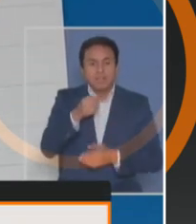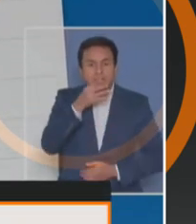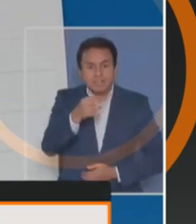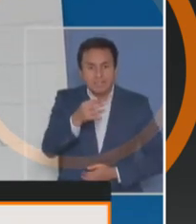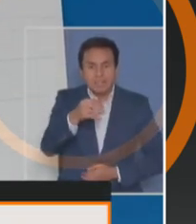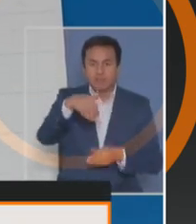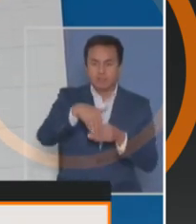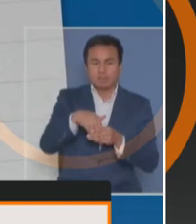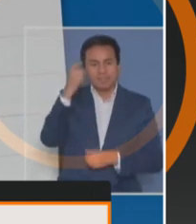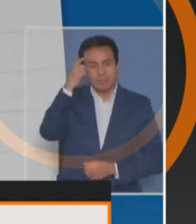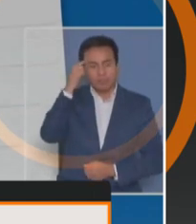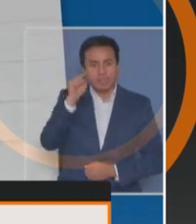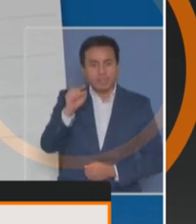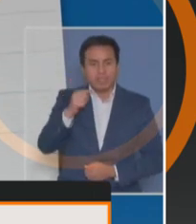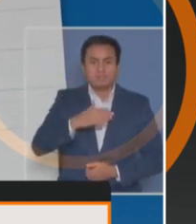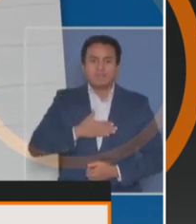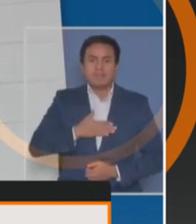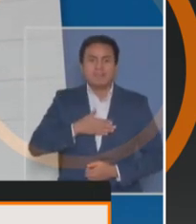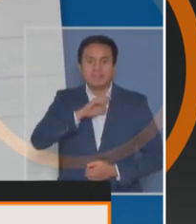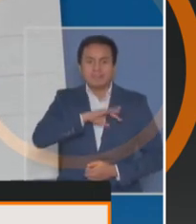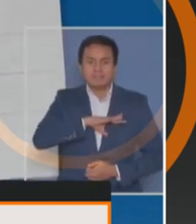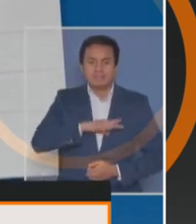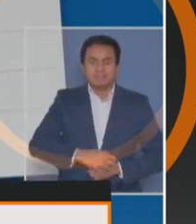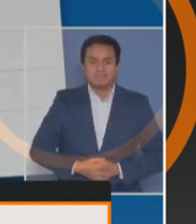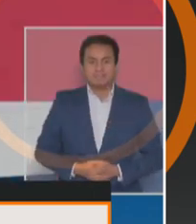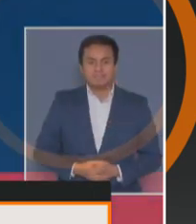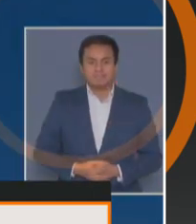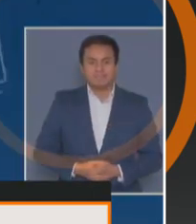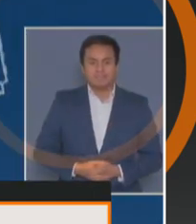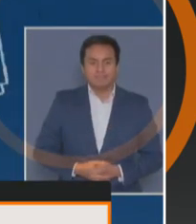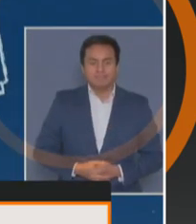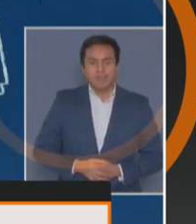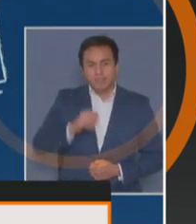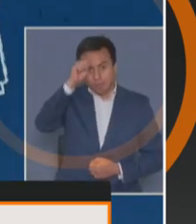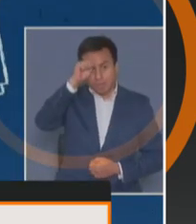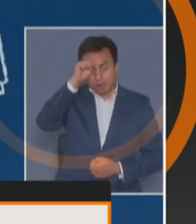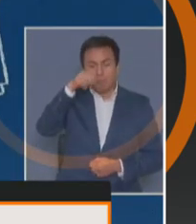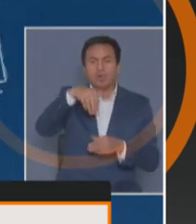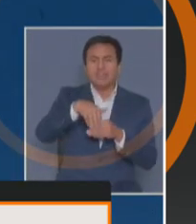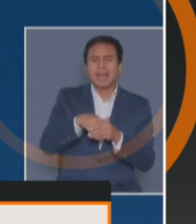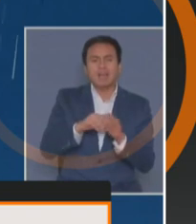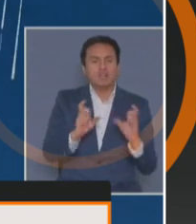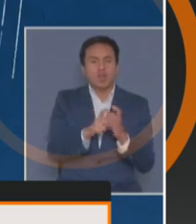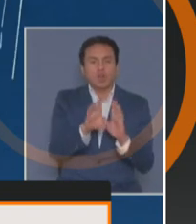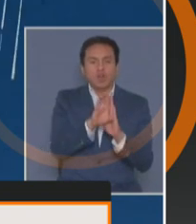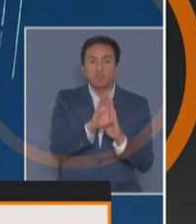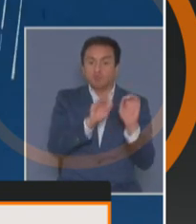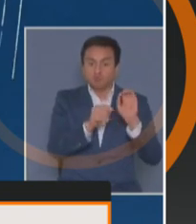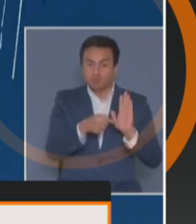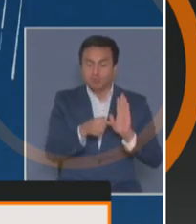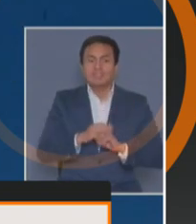propusieron Bueno vamos a reformar la Constitución se hizo el primer proceso se se acordó y se redactó una constitución